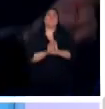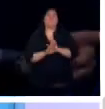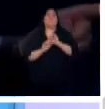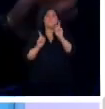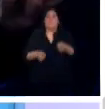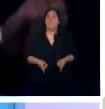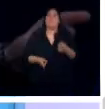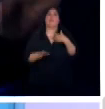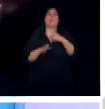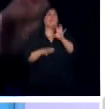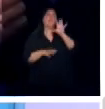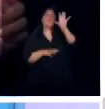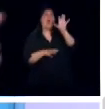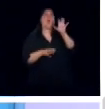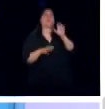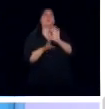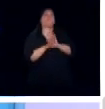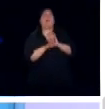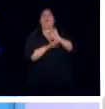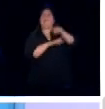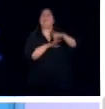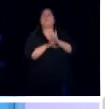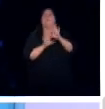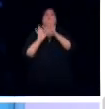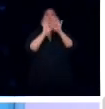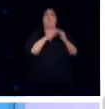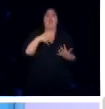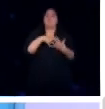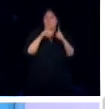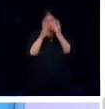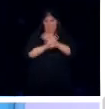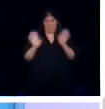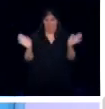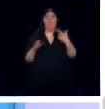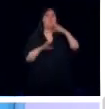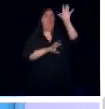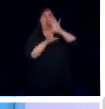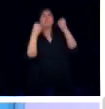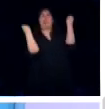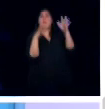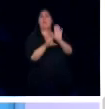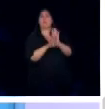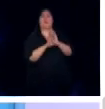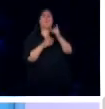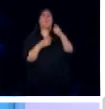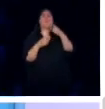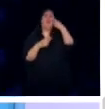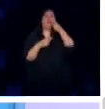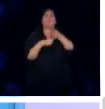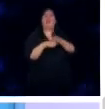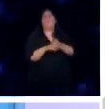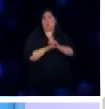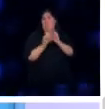en la campaña aparece una voz seria, responsable, con experiencia de gestión, que habla del federalismo, y lo del federalismo es muy importante.